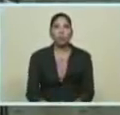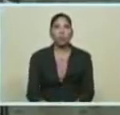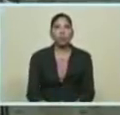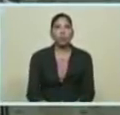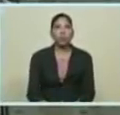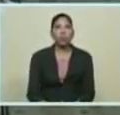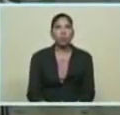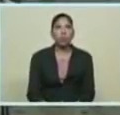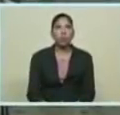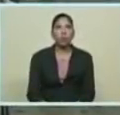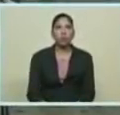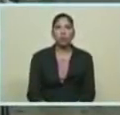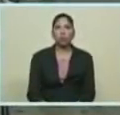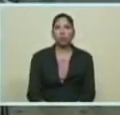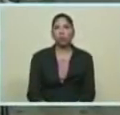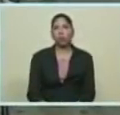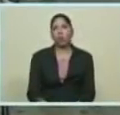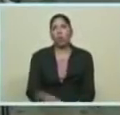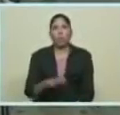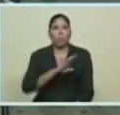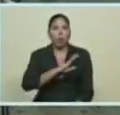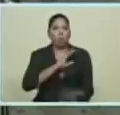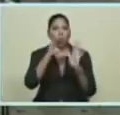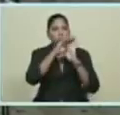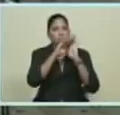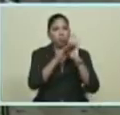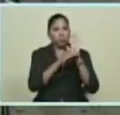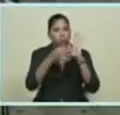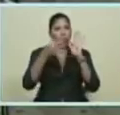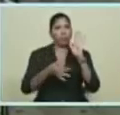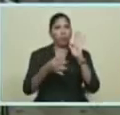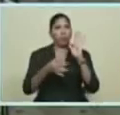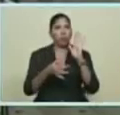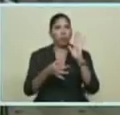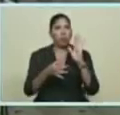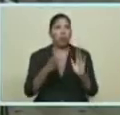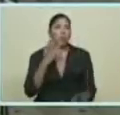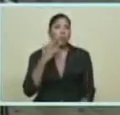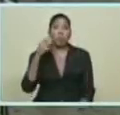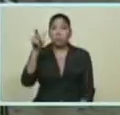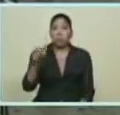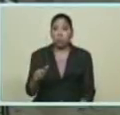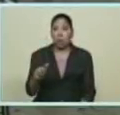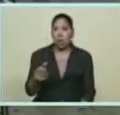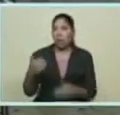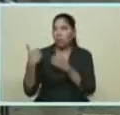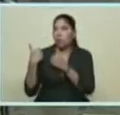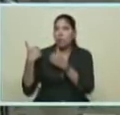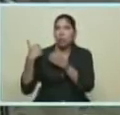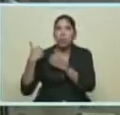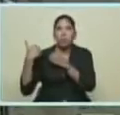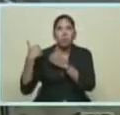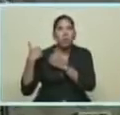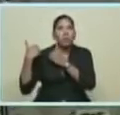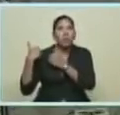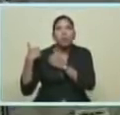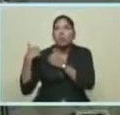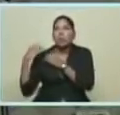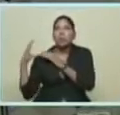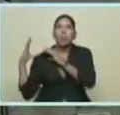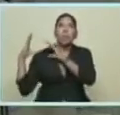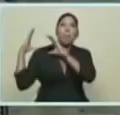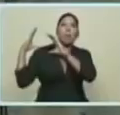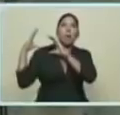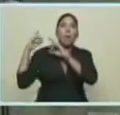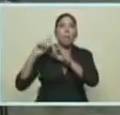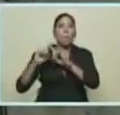no solo a sus deberes como tal, porque alguien puede ser muy responsable en la vida y cumplir